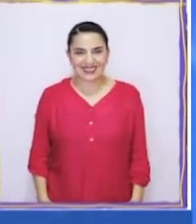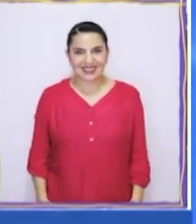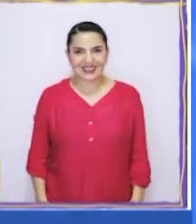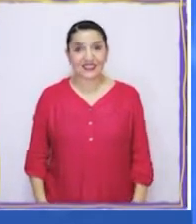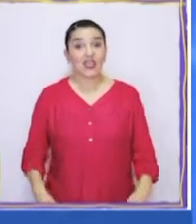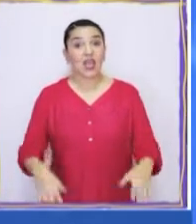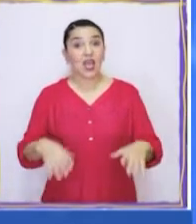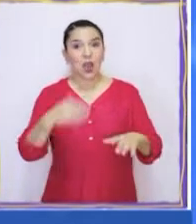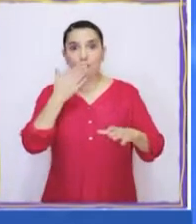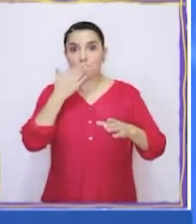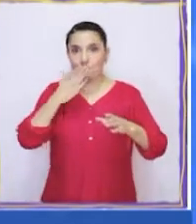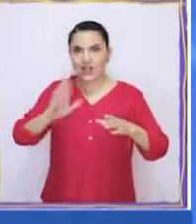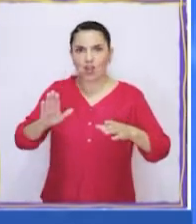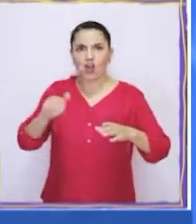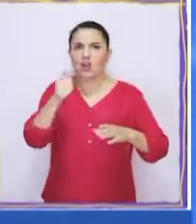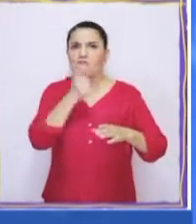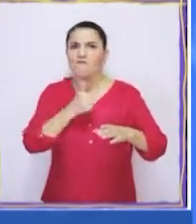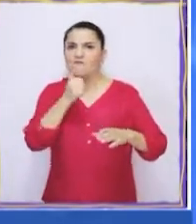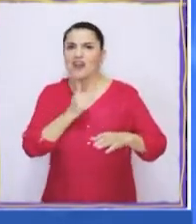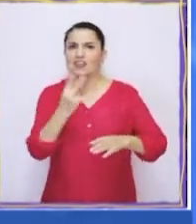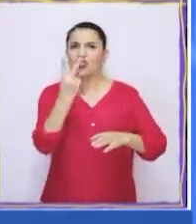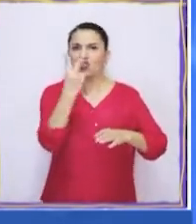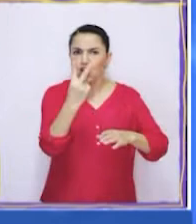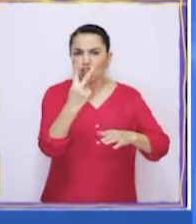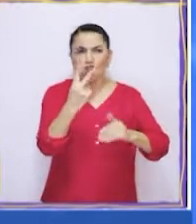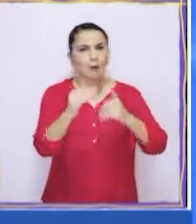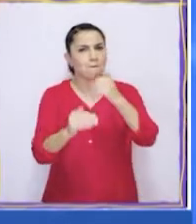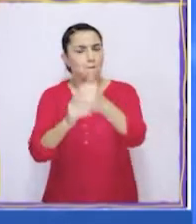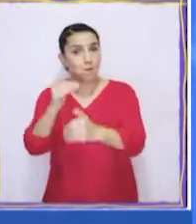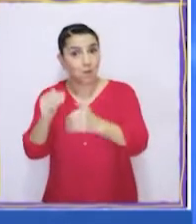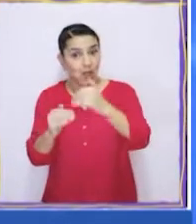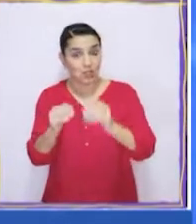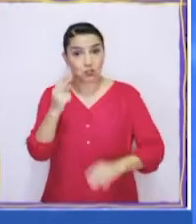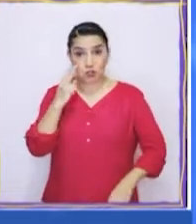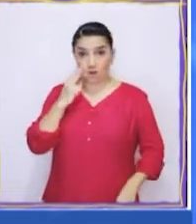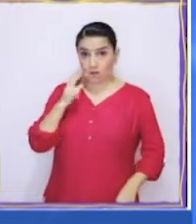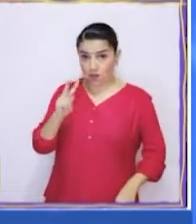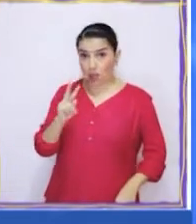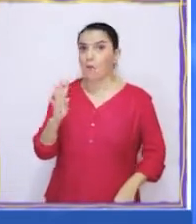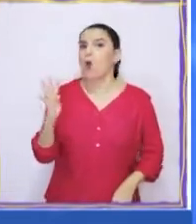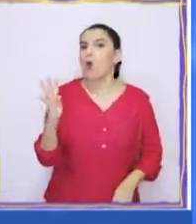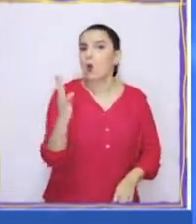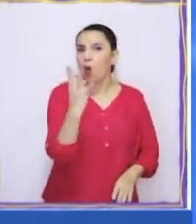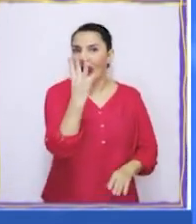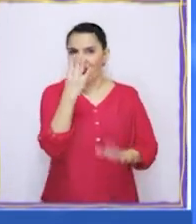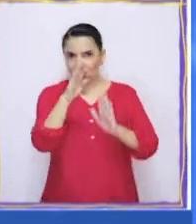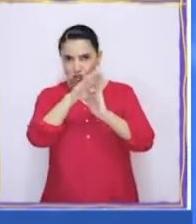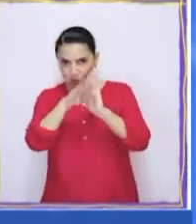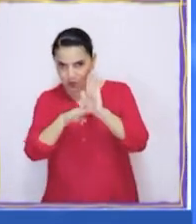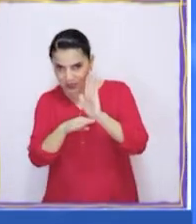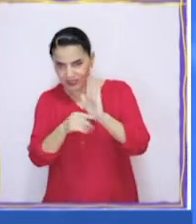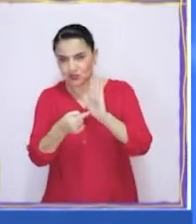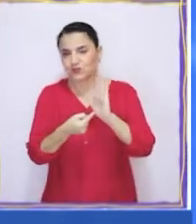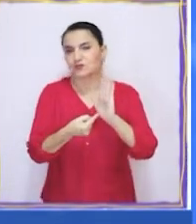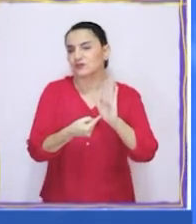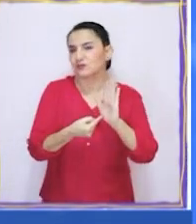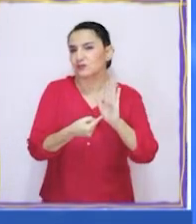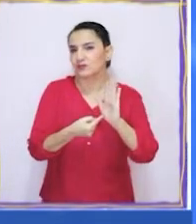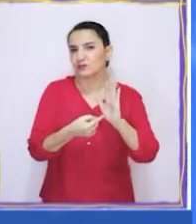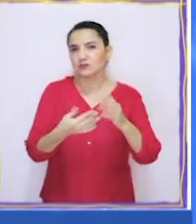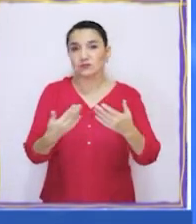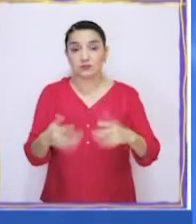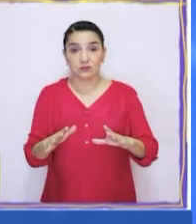y lo mejor es que solo nos faltan dos pastos veamos el cuarto paso es